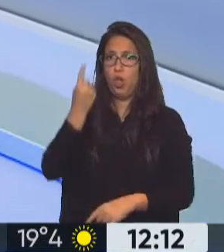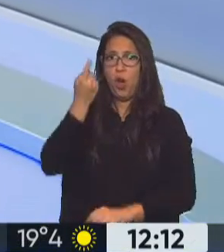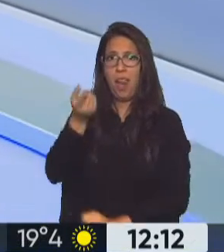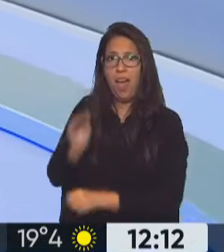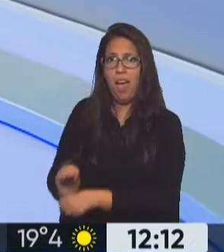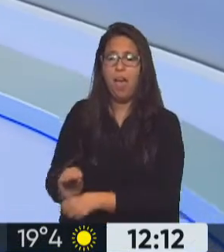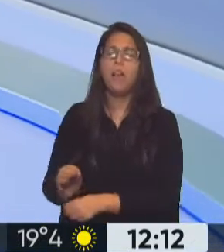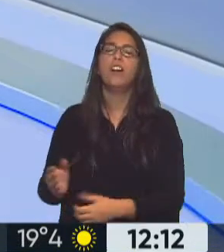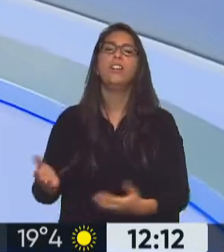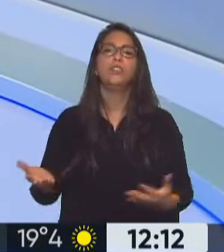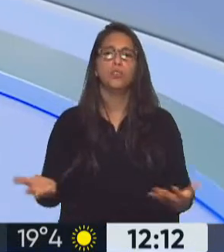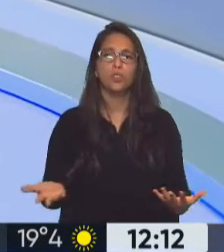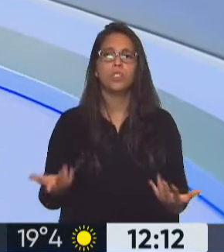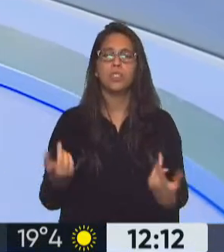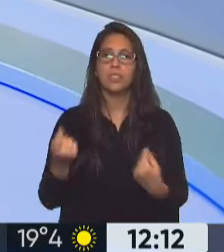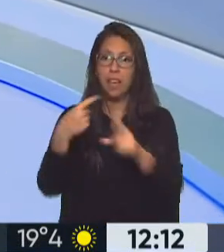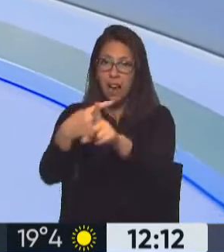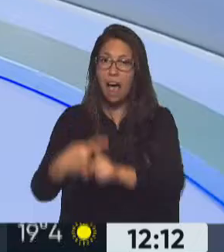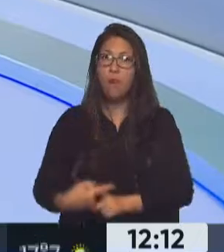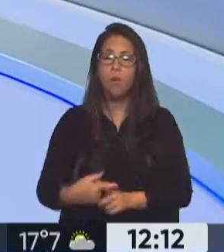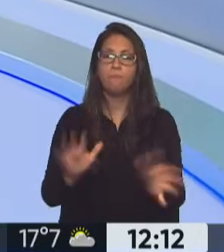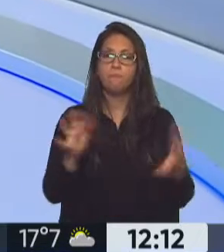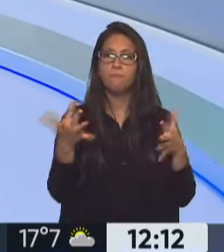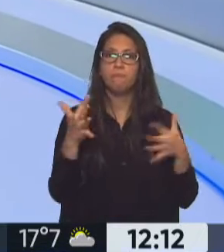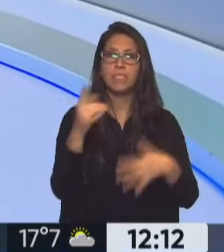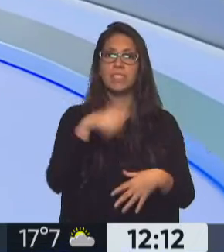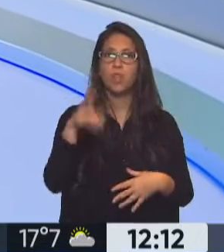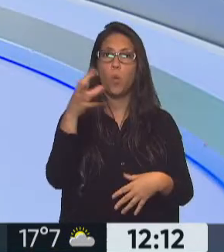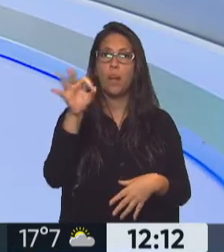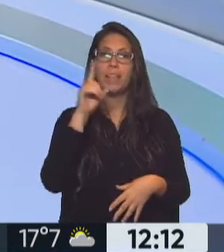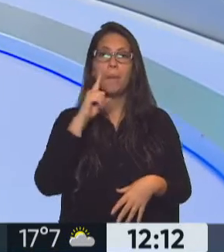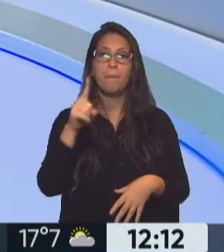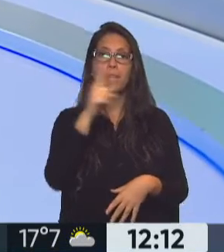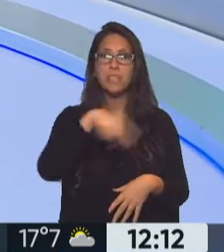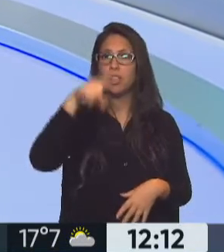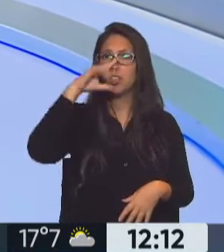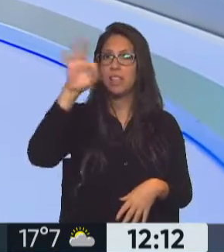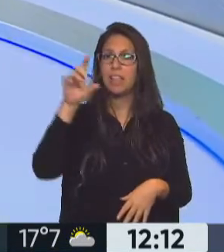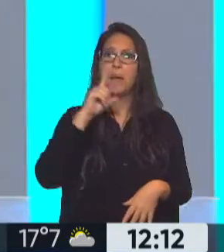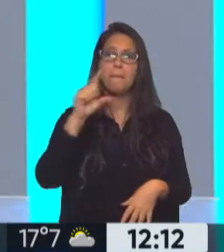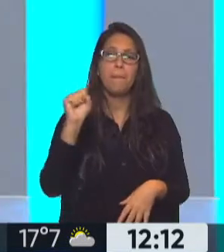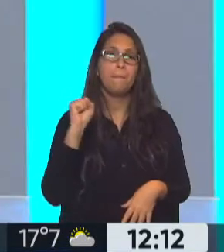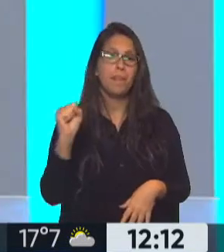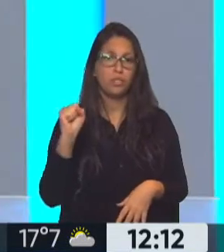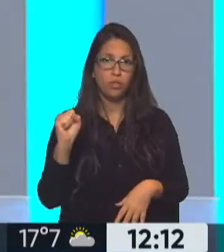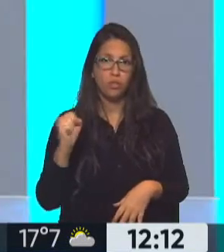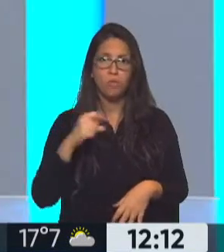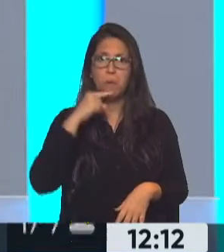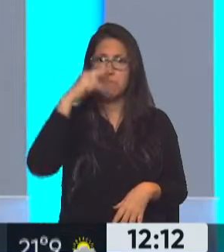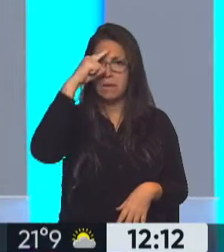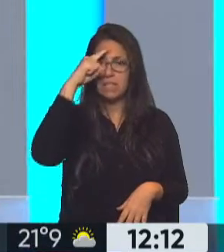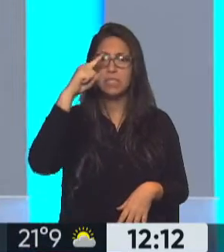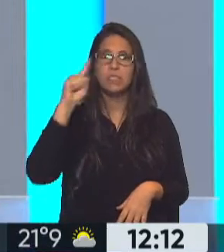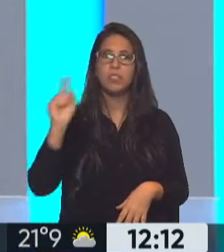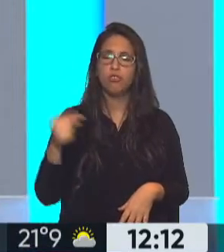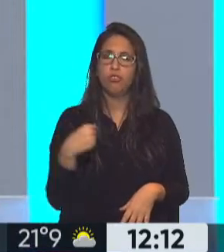de acuerdo a los valores que salieron, ronda entre los 140.000 y los 170.000 pesos, ¿sí? Entonces, yo veo muy